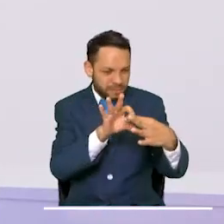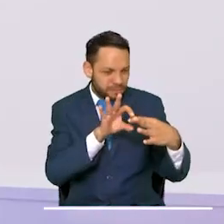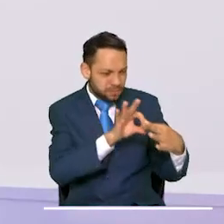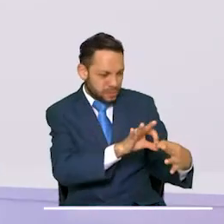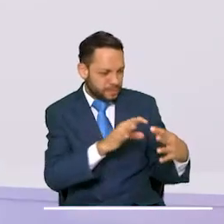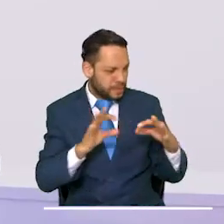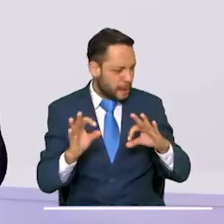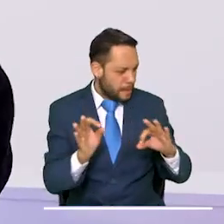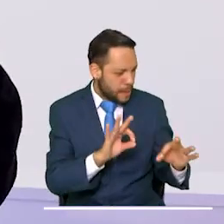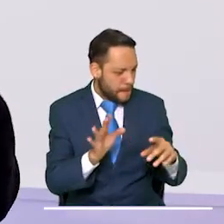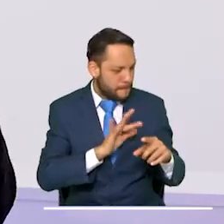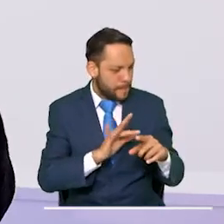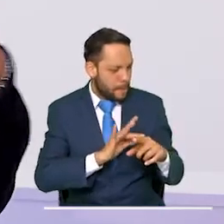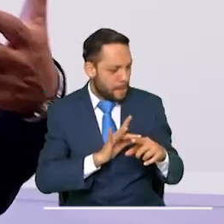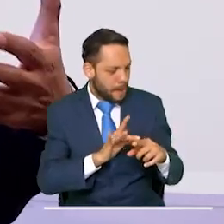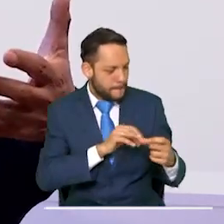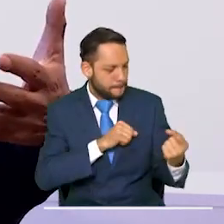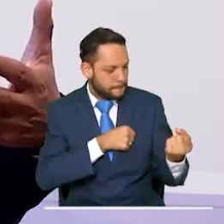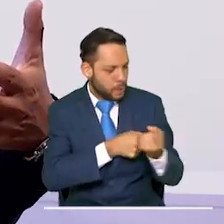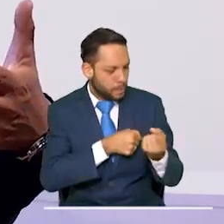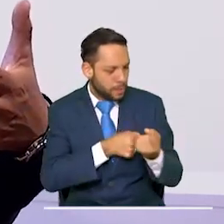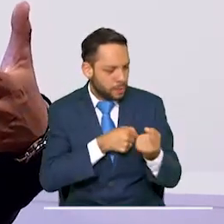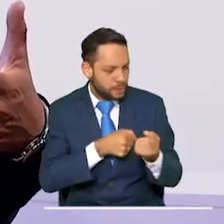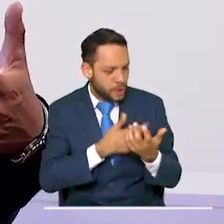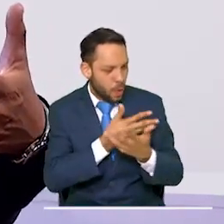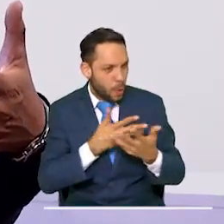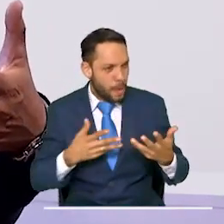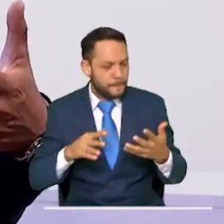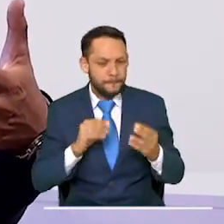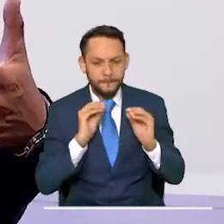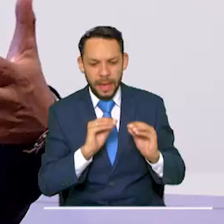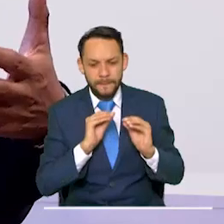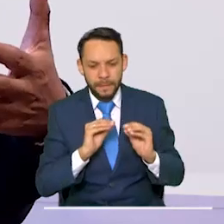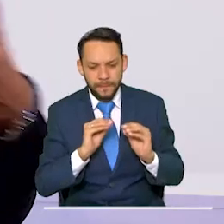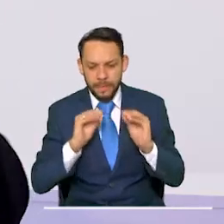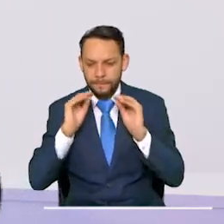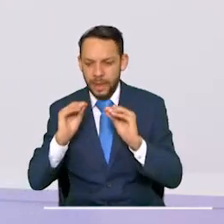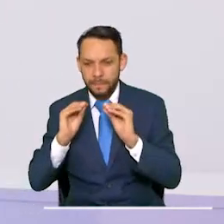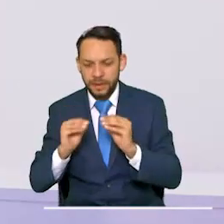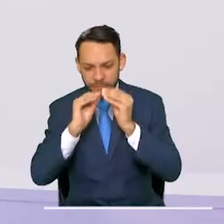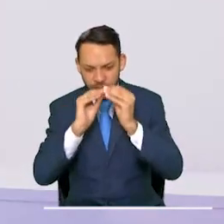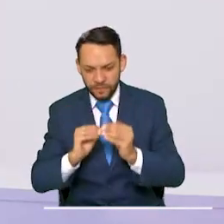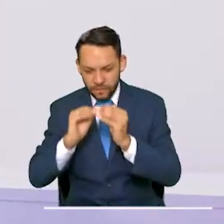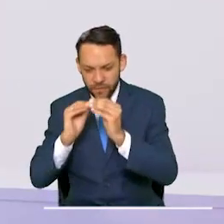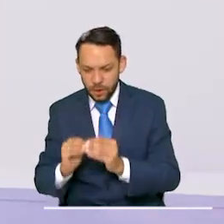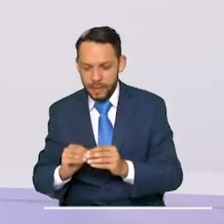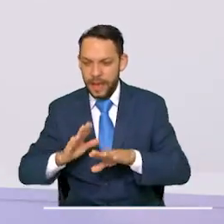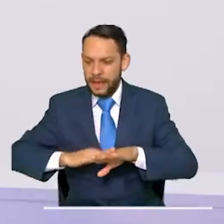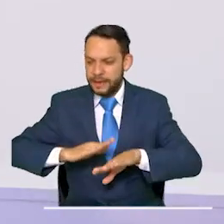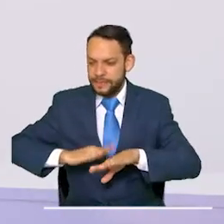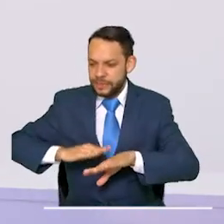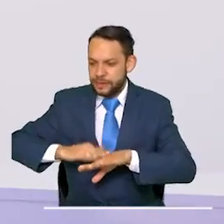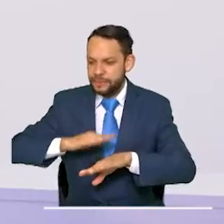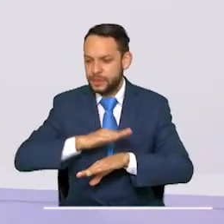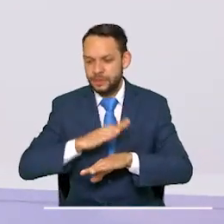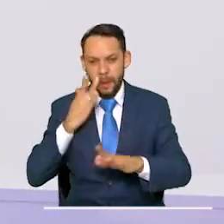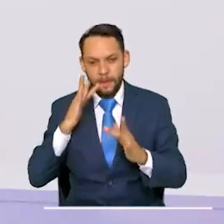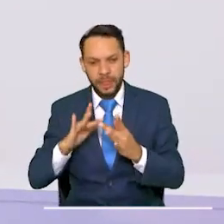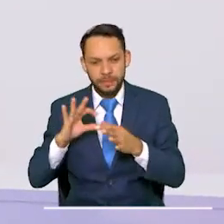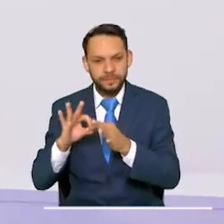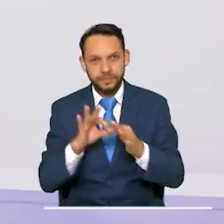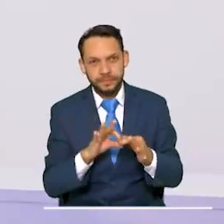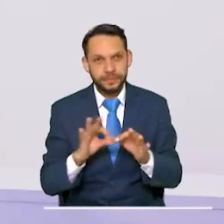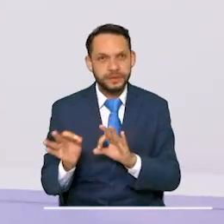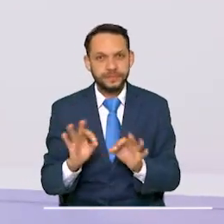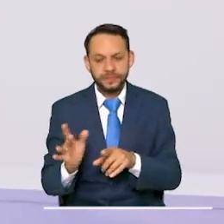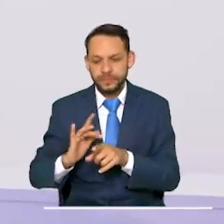la conexión sencilla de cómo lo hace la formación alopática de síntoma igual medicamento que